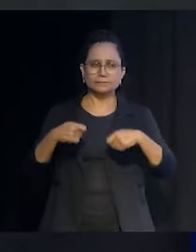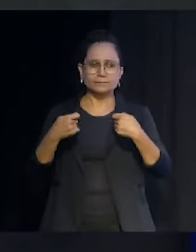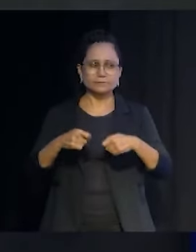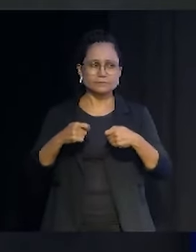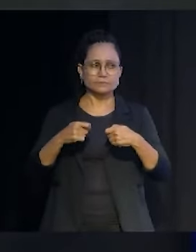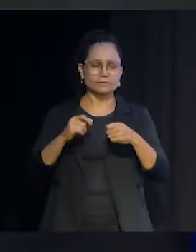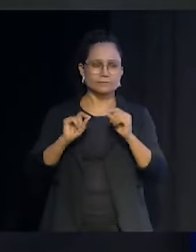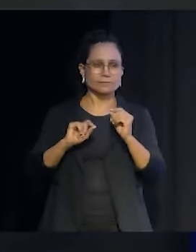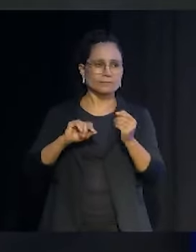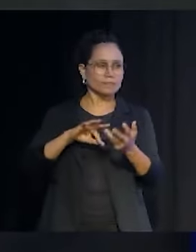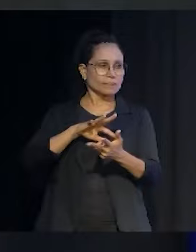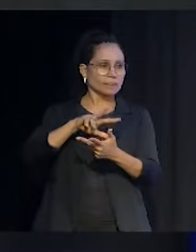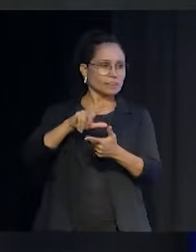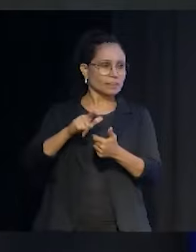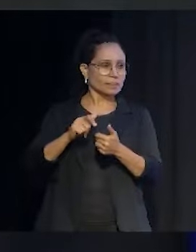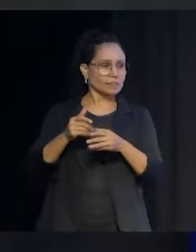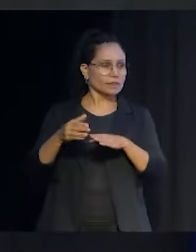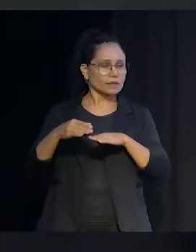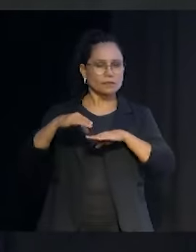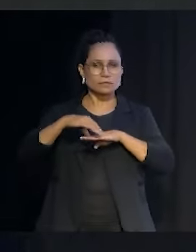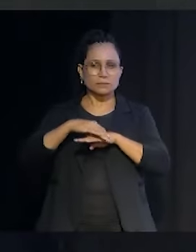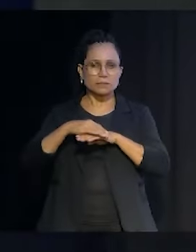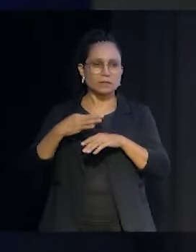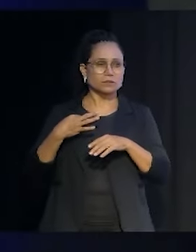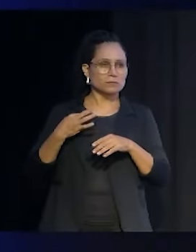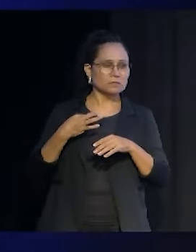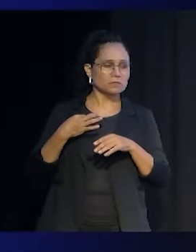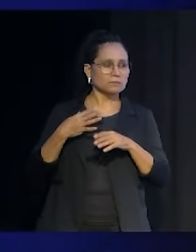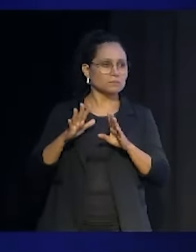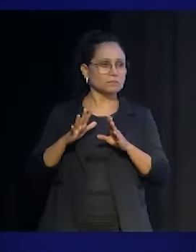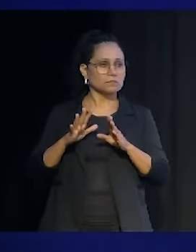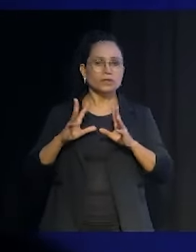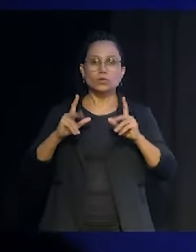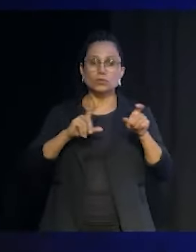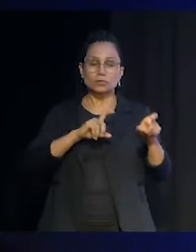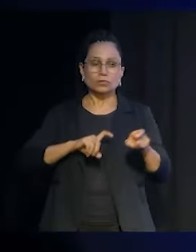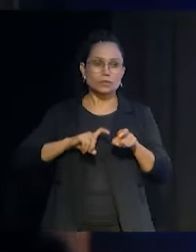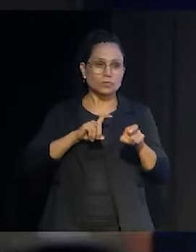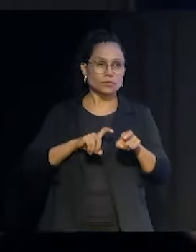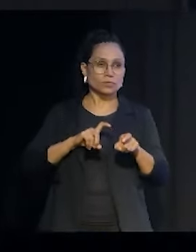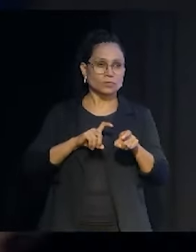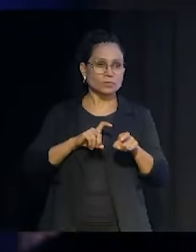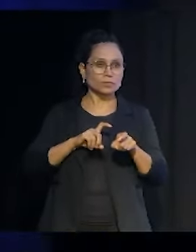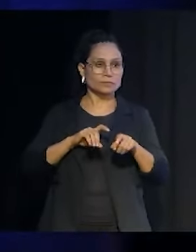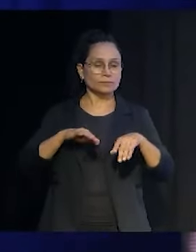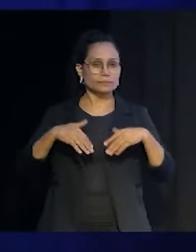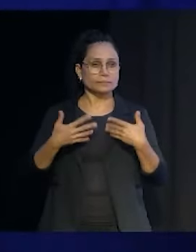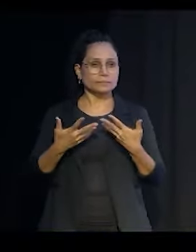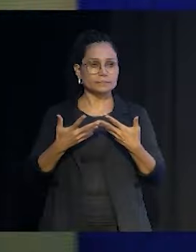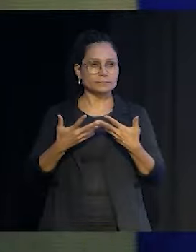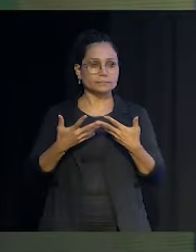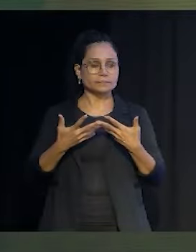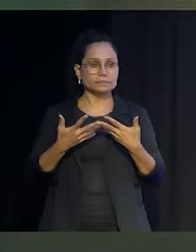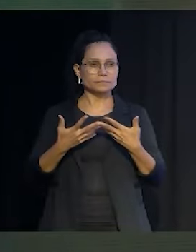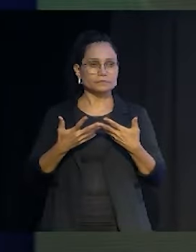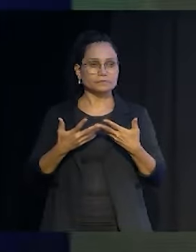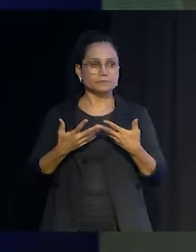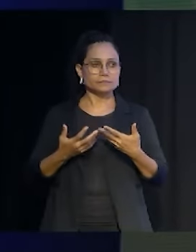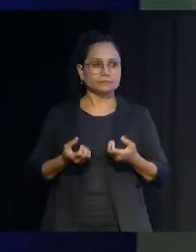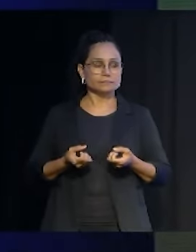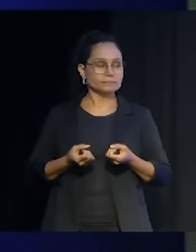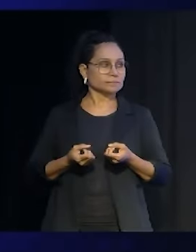me viste? ¿Tú crees que todo nació de dentro de las tiendas? Todo es